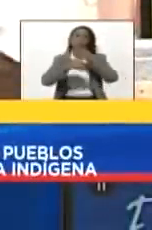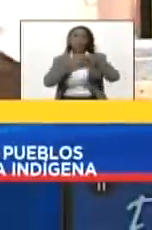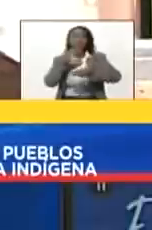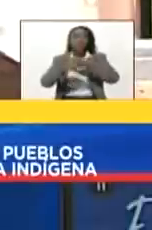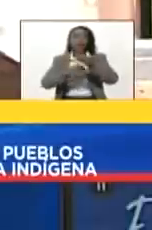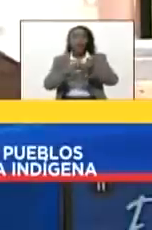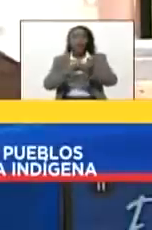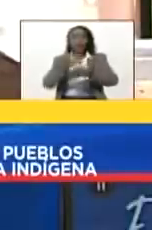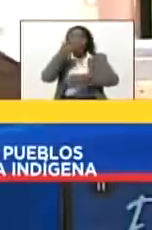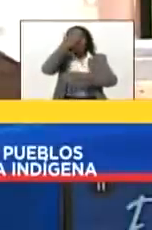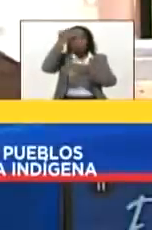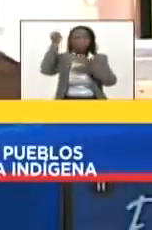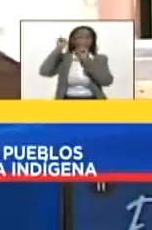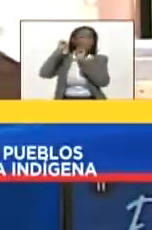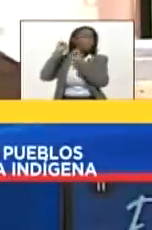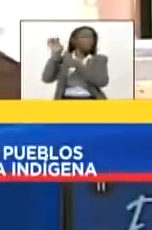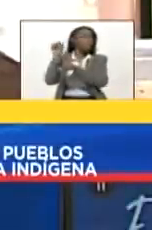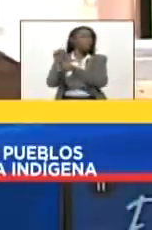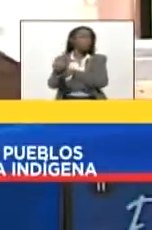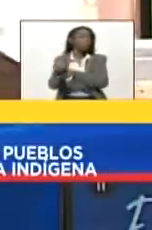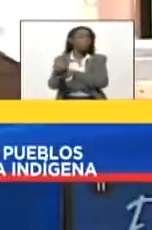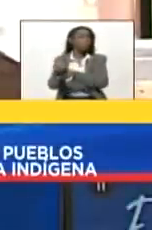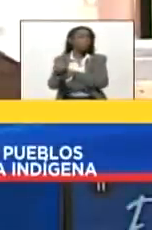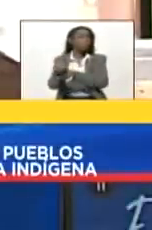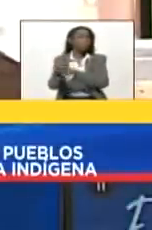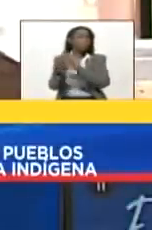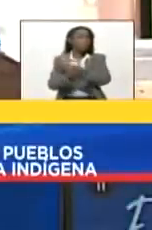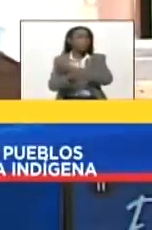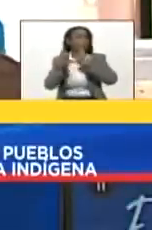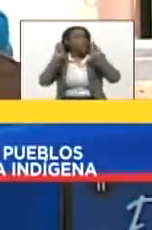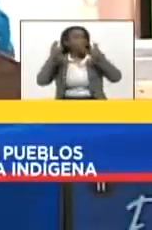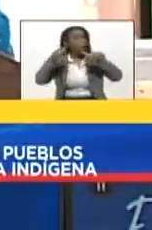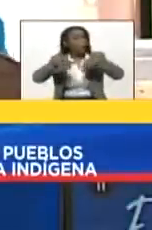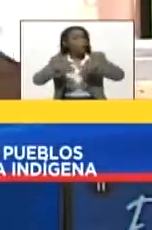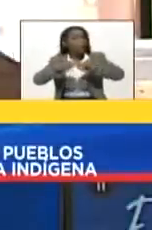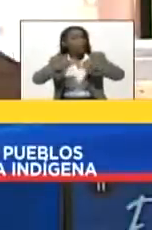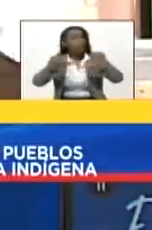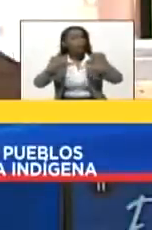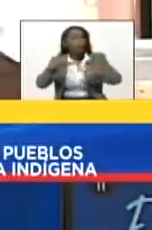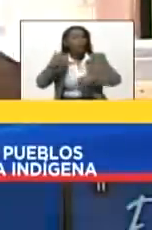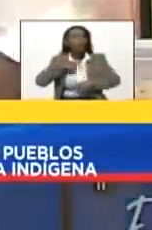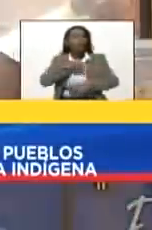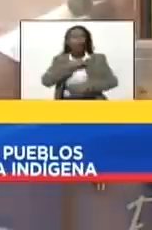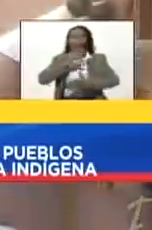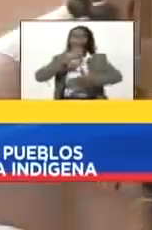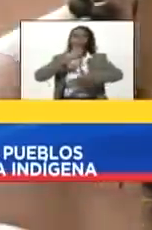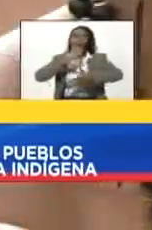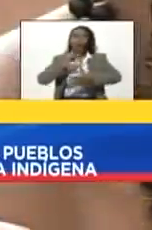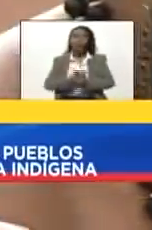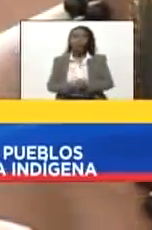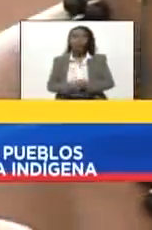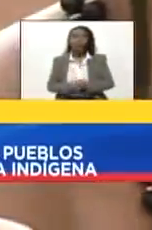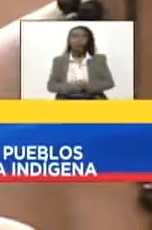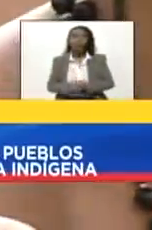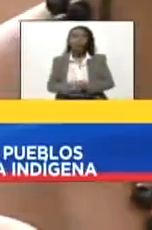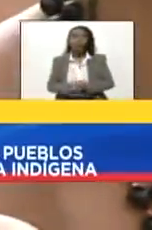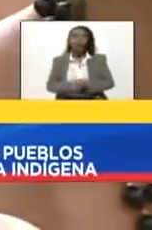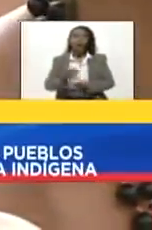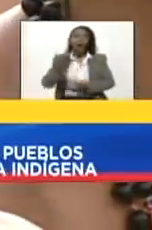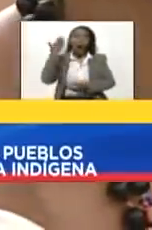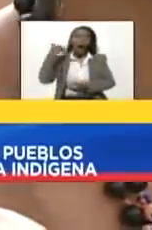genocidas, y se olvidaba que aquí en estas tierras de nuestra América